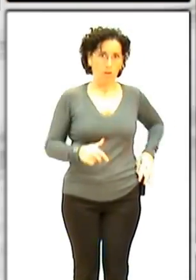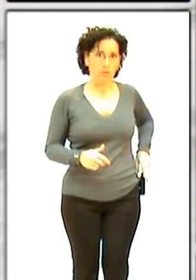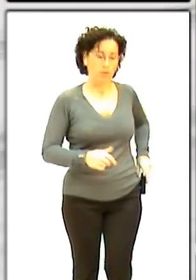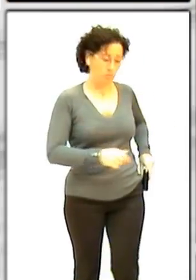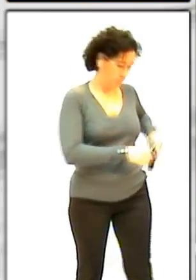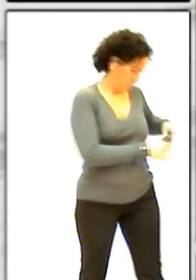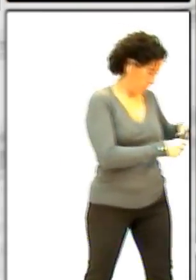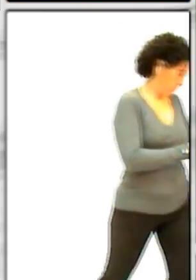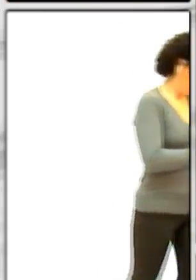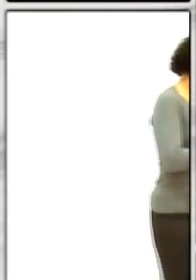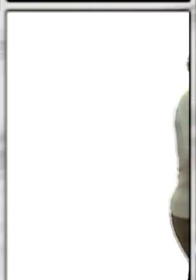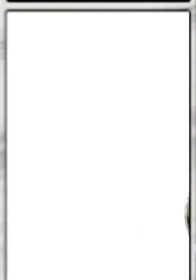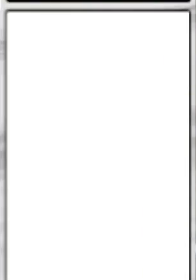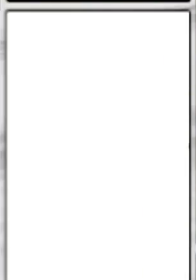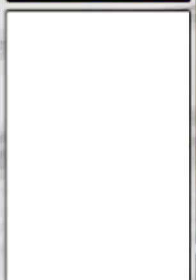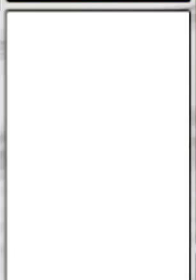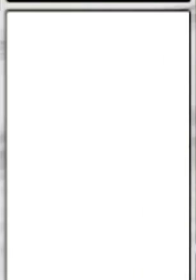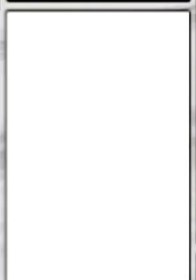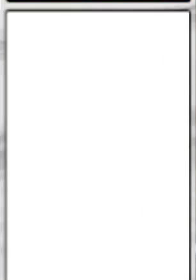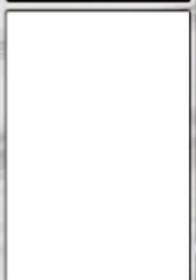bien, ¿cómo